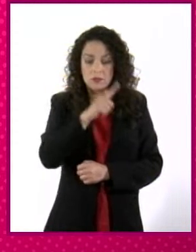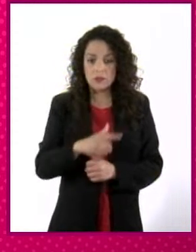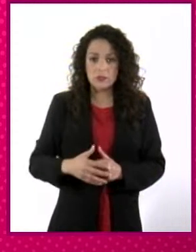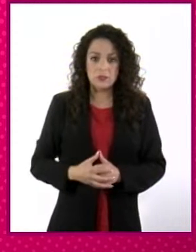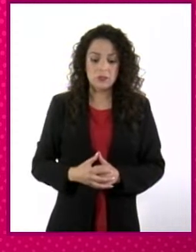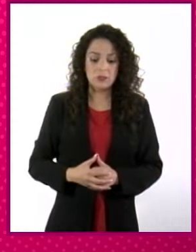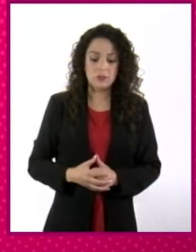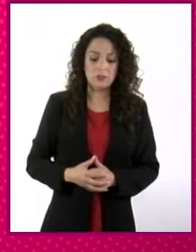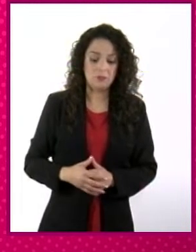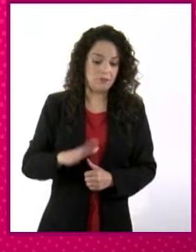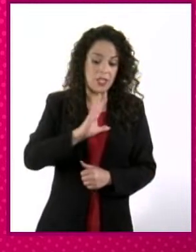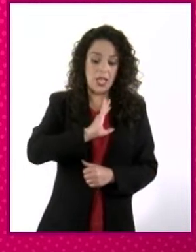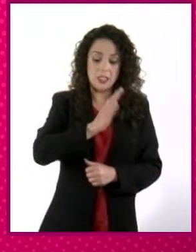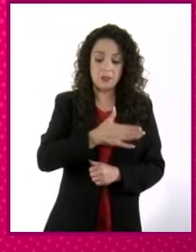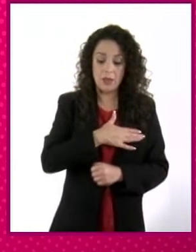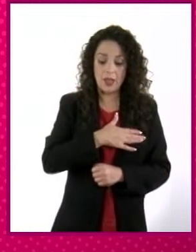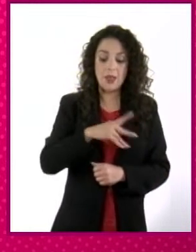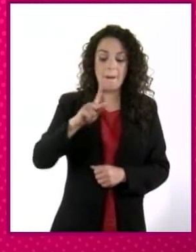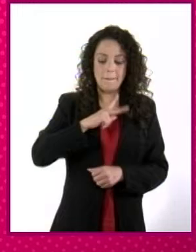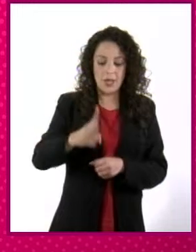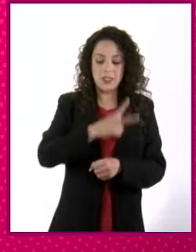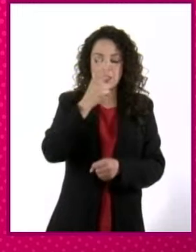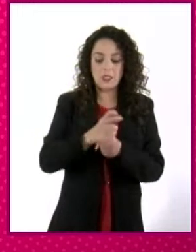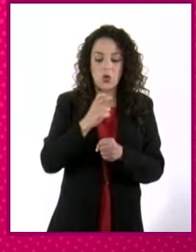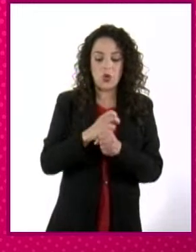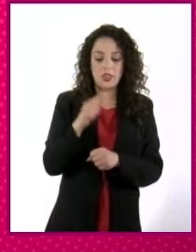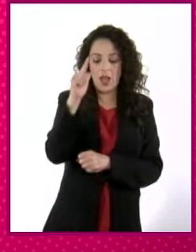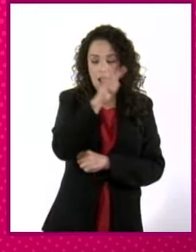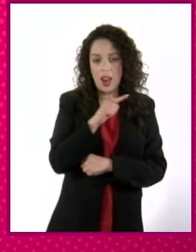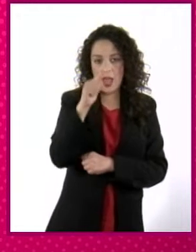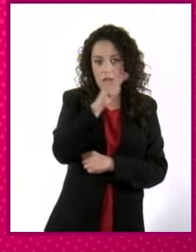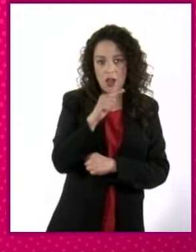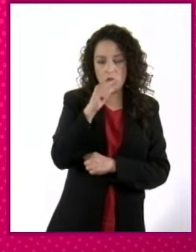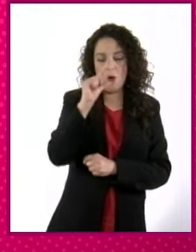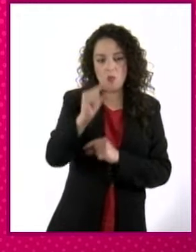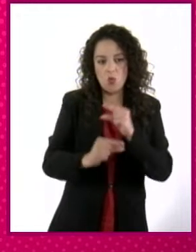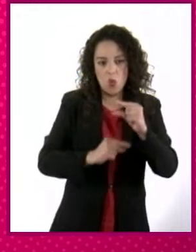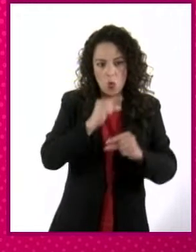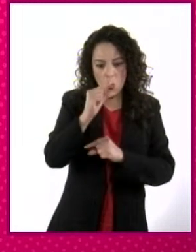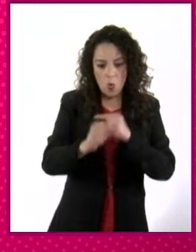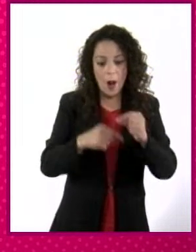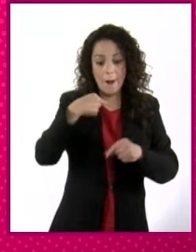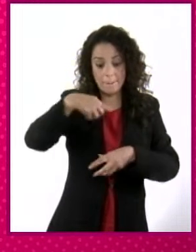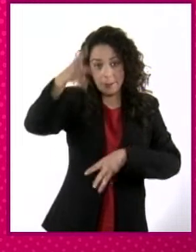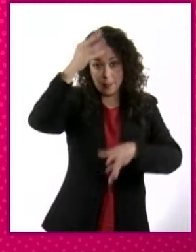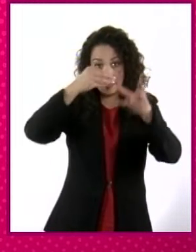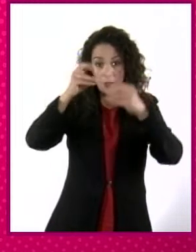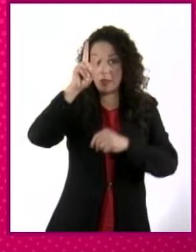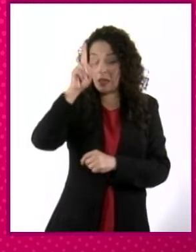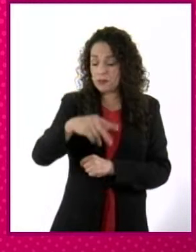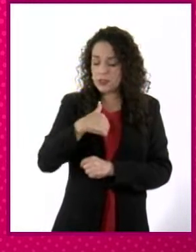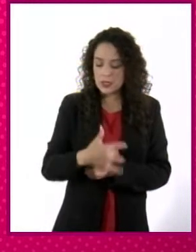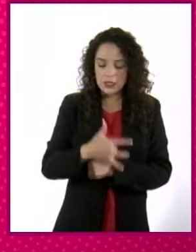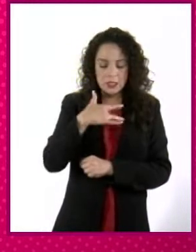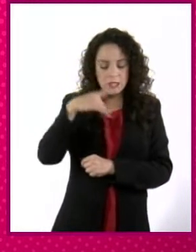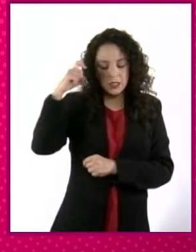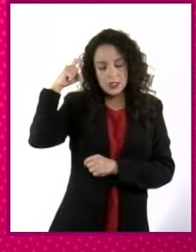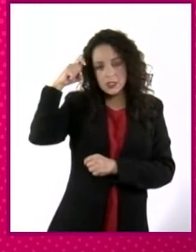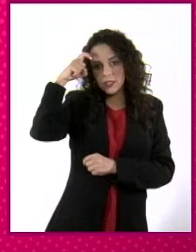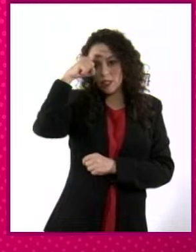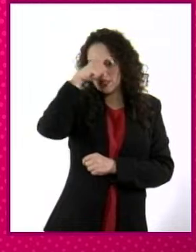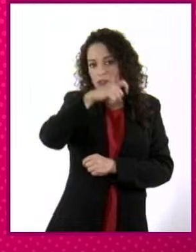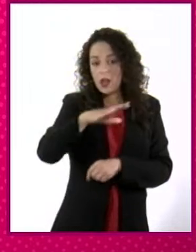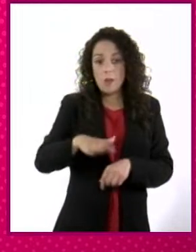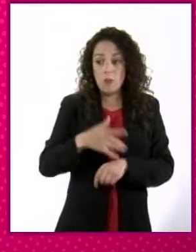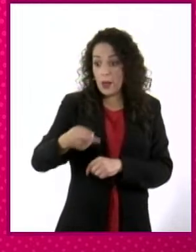Entonces el español fue mi segunda lengua y la fui aprendiendo poco a poco. Me costó muchísimo, de hecho, porque no fue